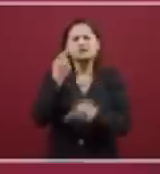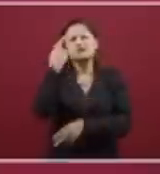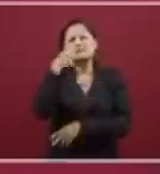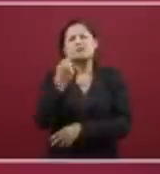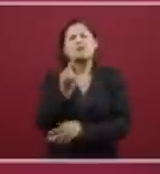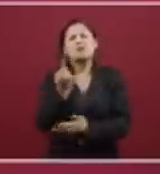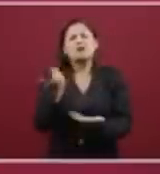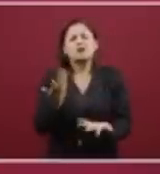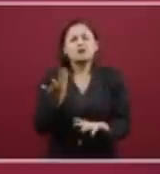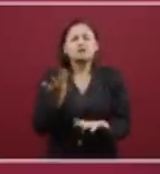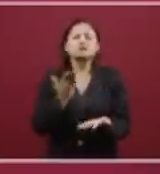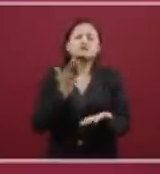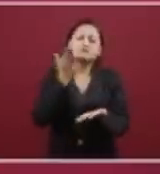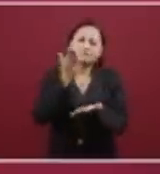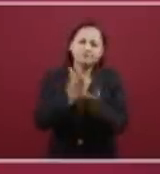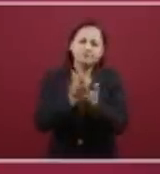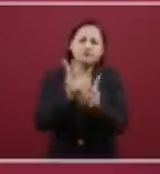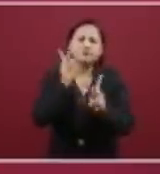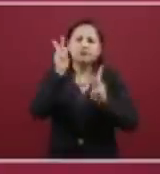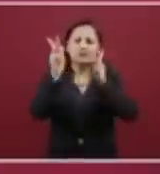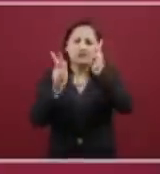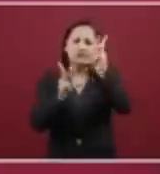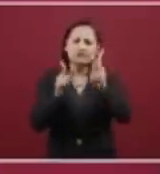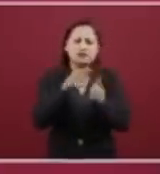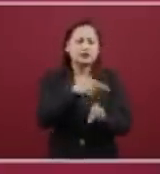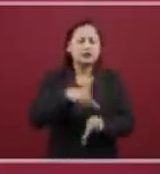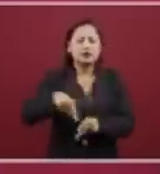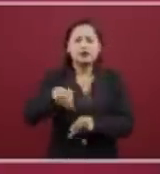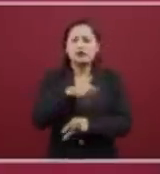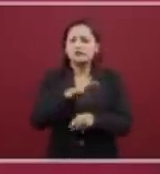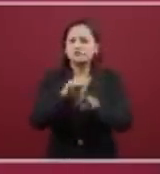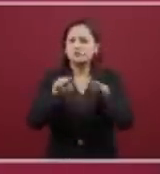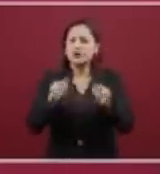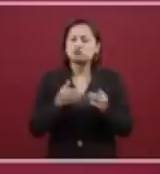visitar los puertos de